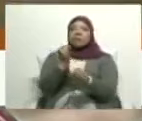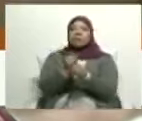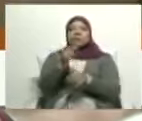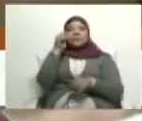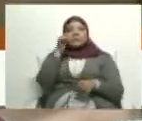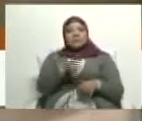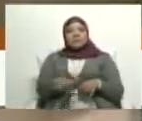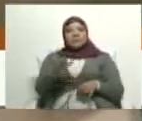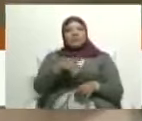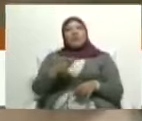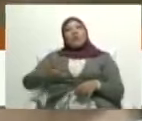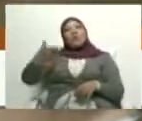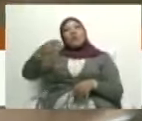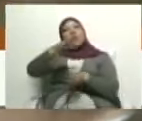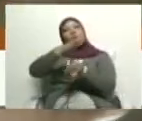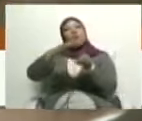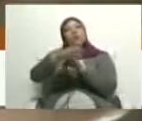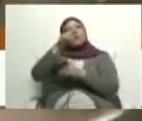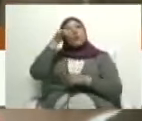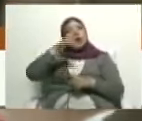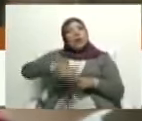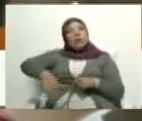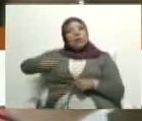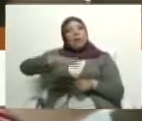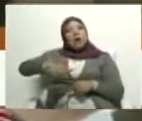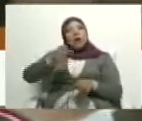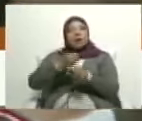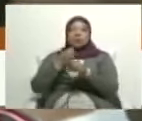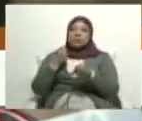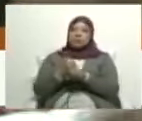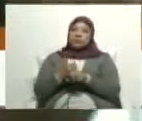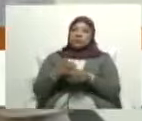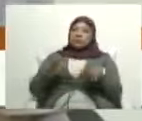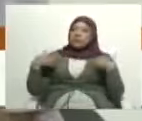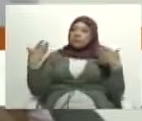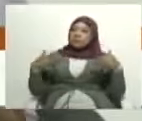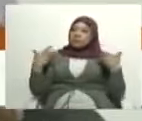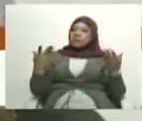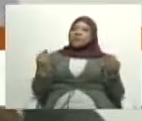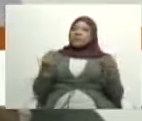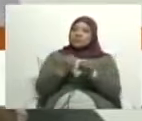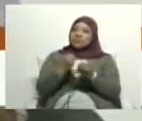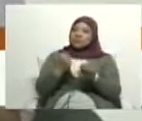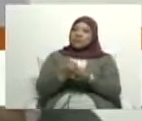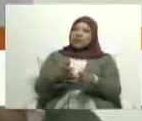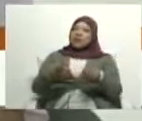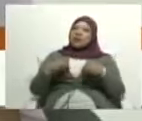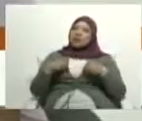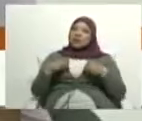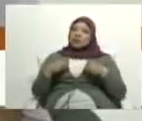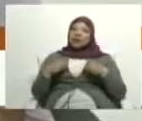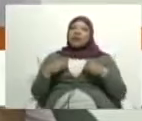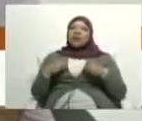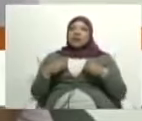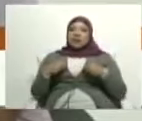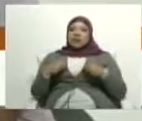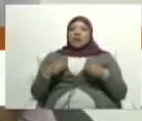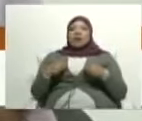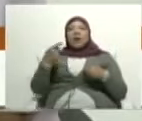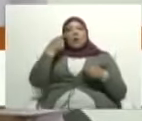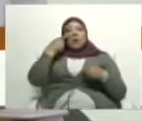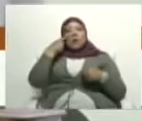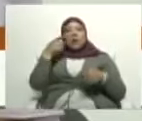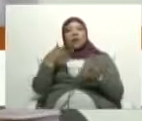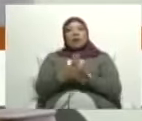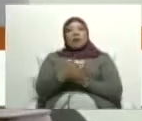sobre eso se impone la cultura de los pueblos y por eso me alegra mucho, yo le decía a Ernesto, que está pendiente,